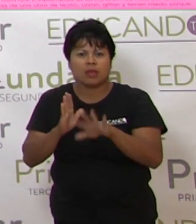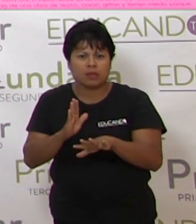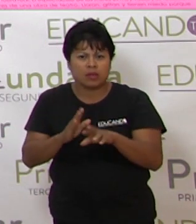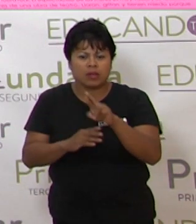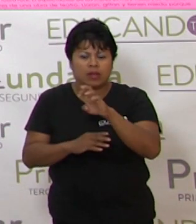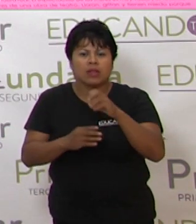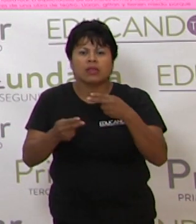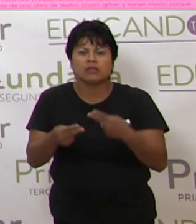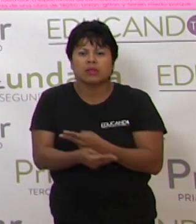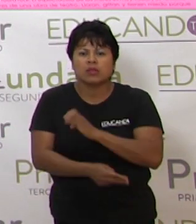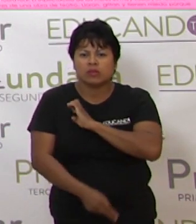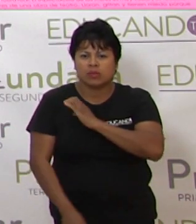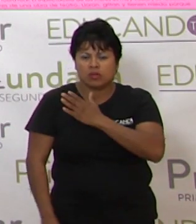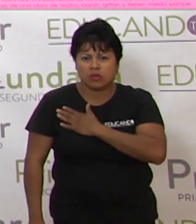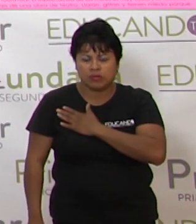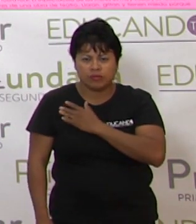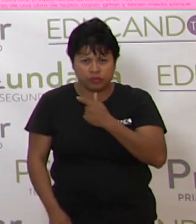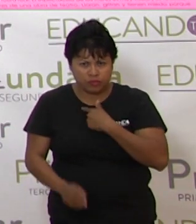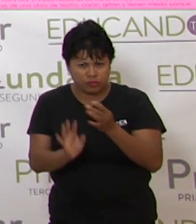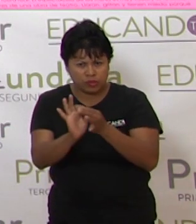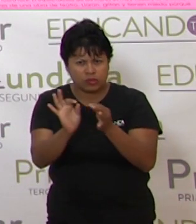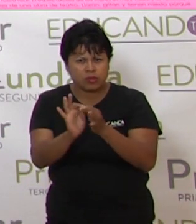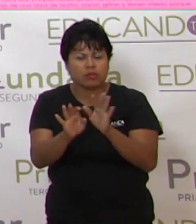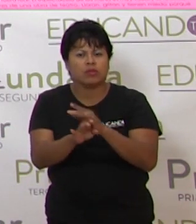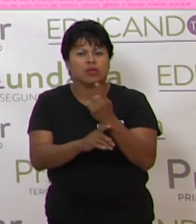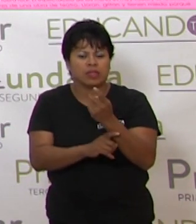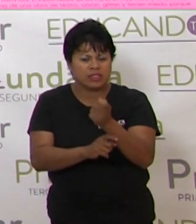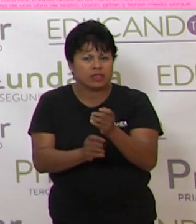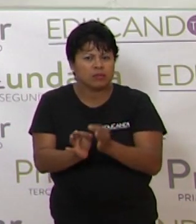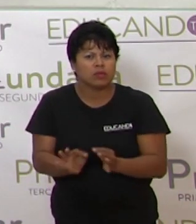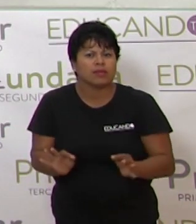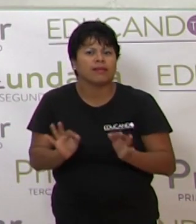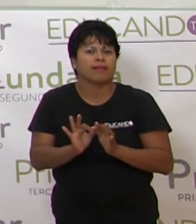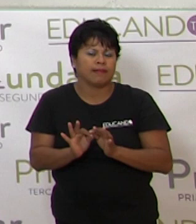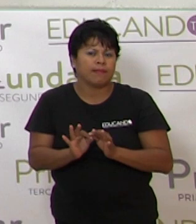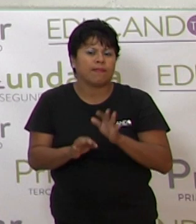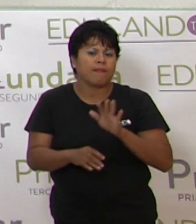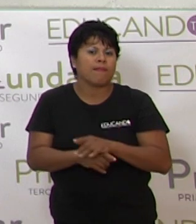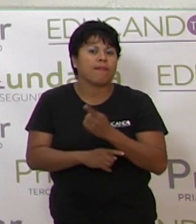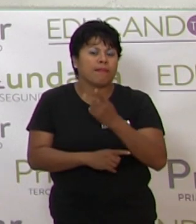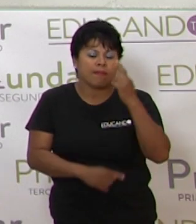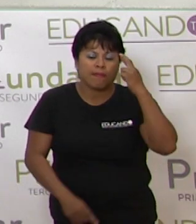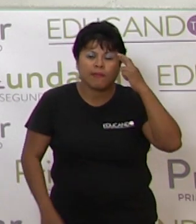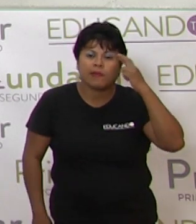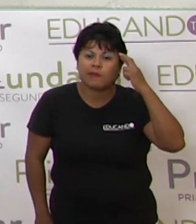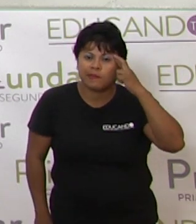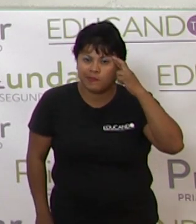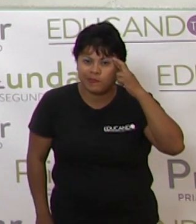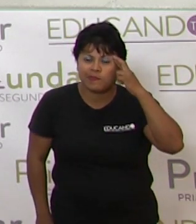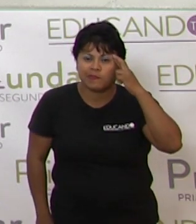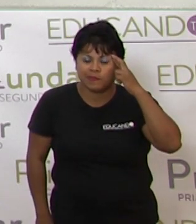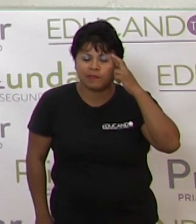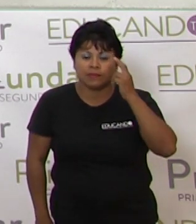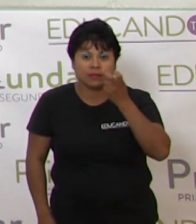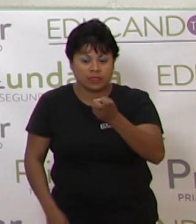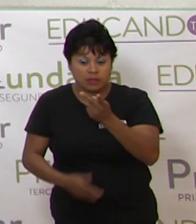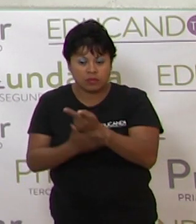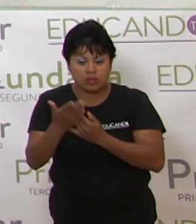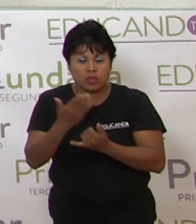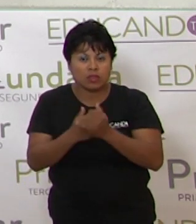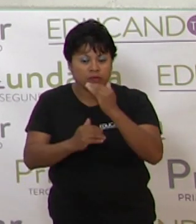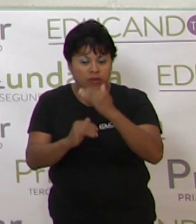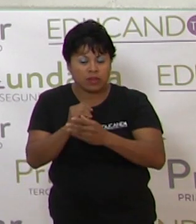Renacimiento español. Y les voy a decir por qué es importante que lo hagan. Porque recuerden, el proyecto final de